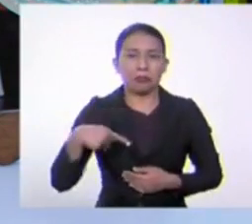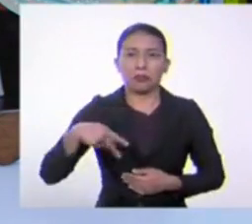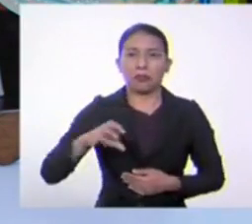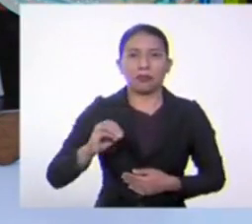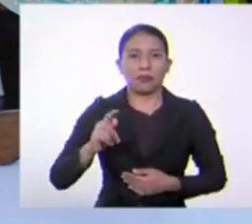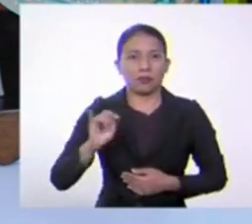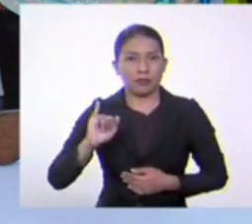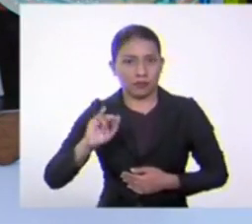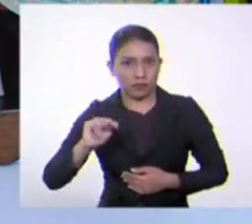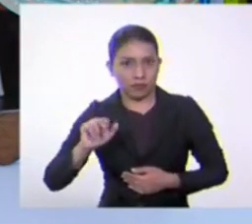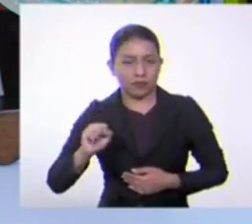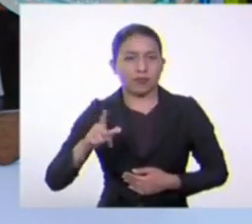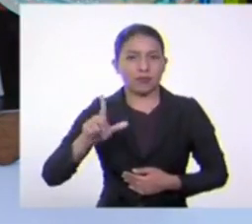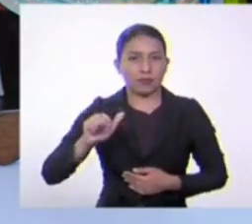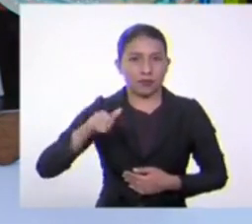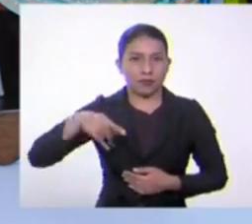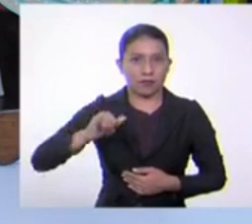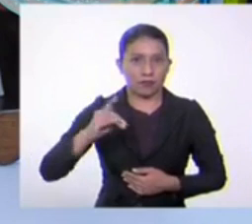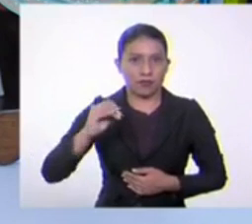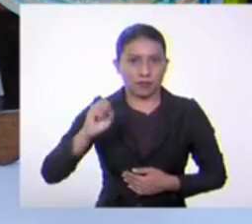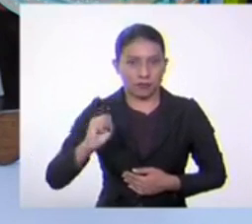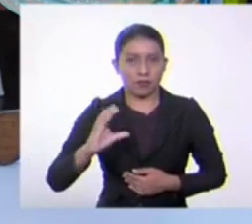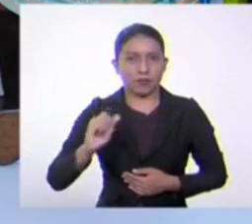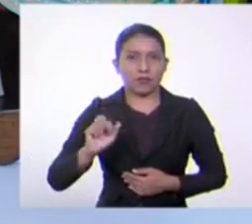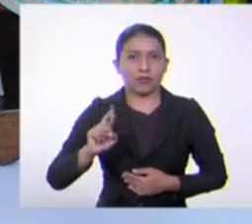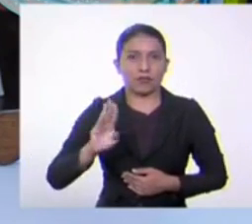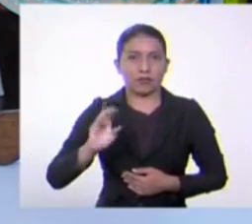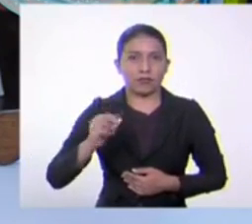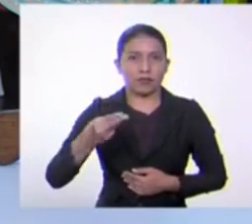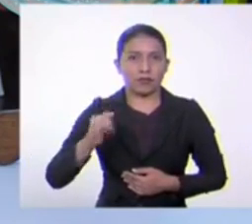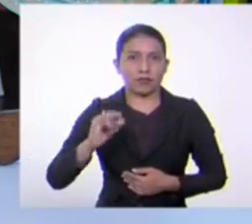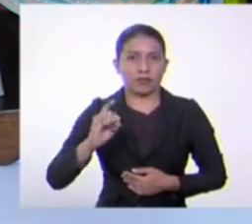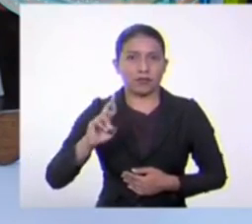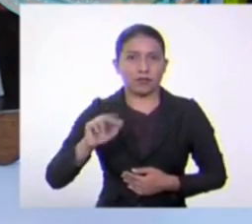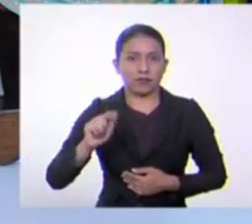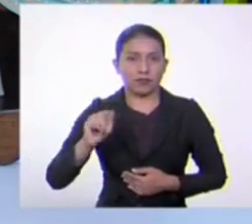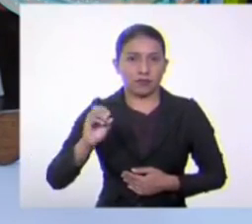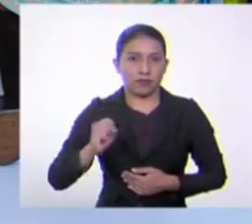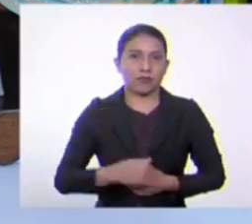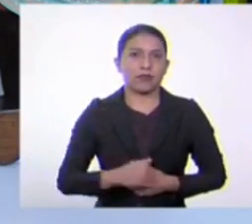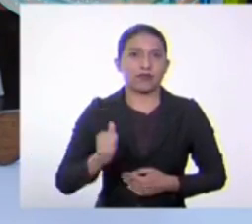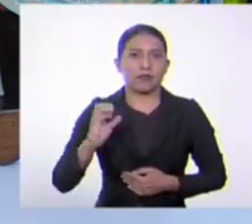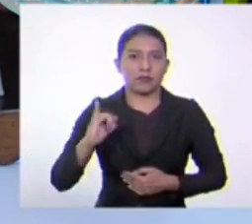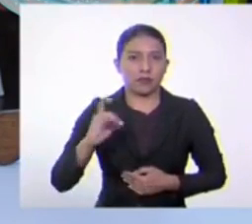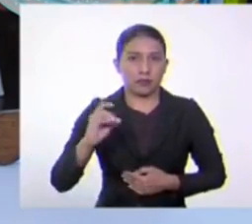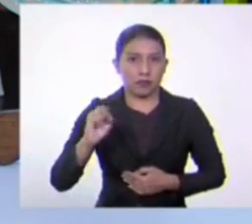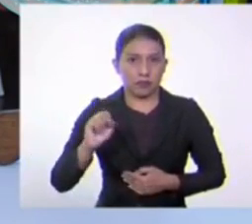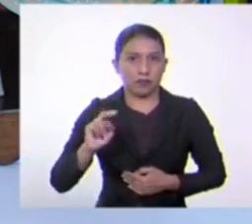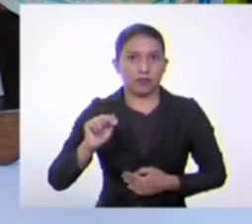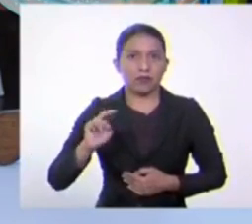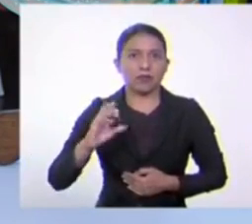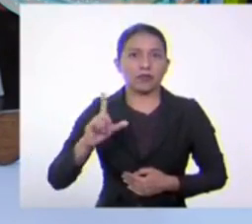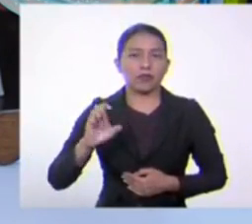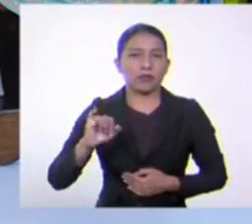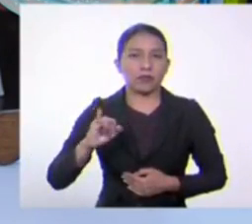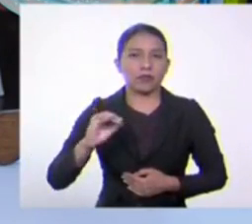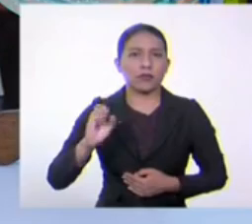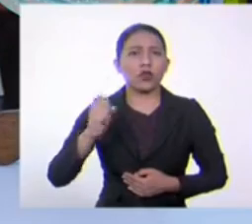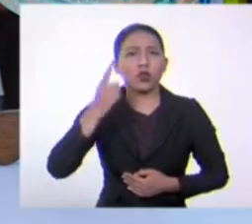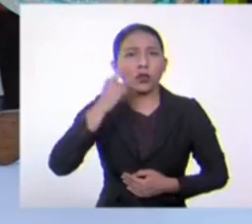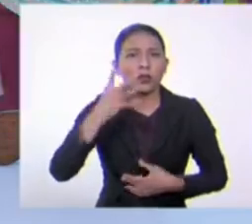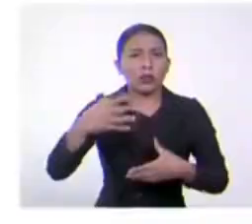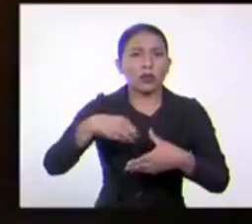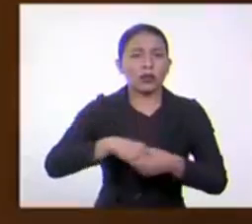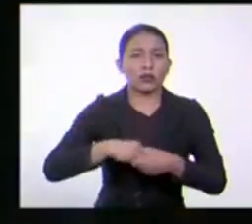lípidos, carbohidratos y ácidos nucleicos se encuentran en las células procariotas. Sabemos que las